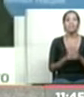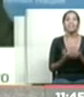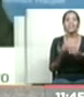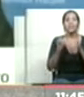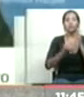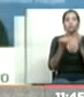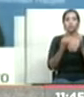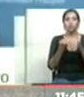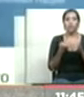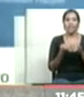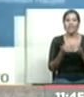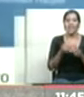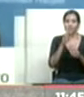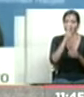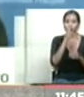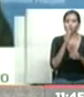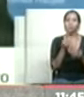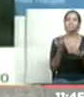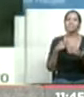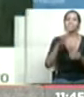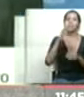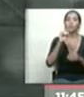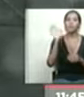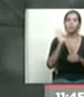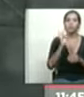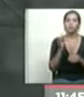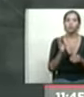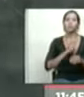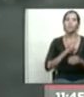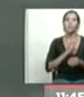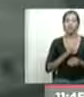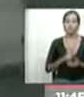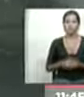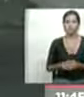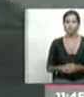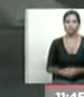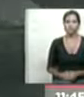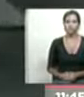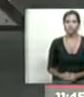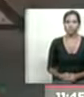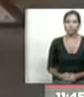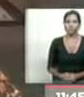cual el BANDES conserva el 50% de propiedad.